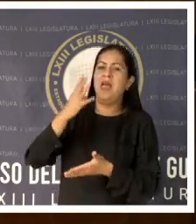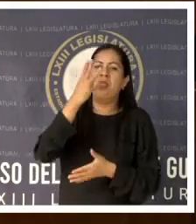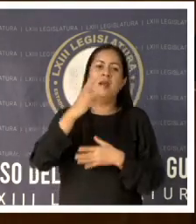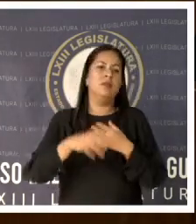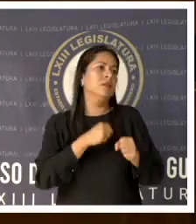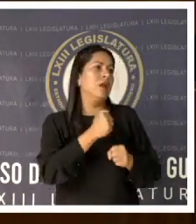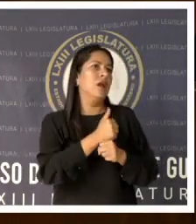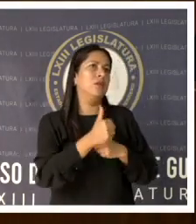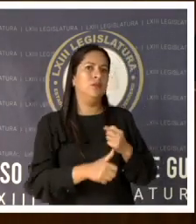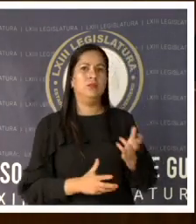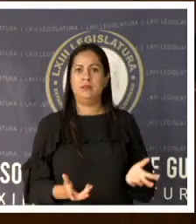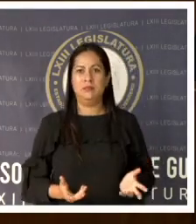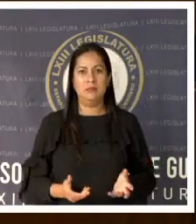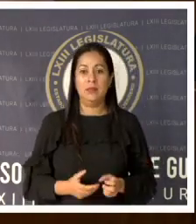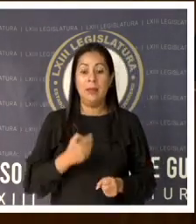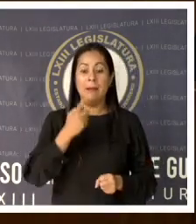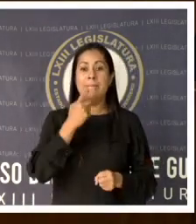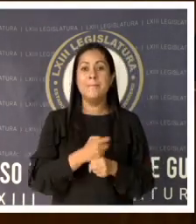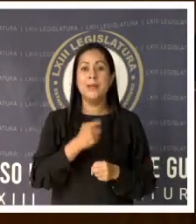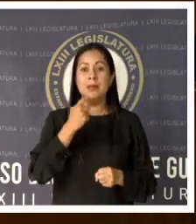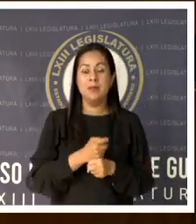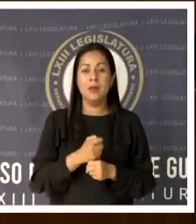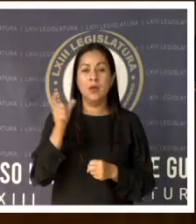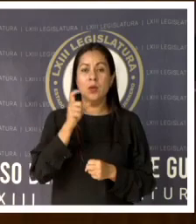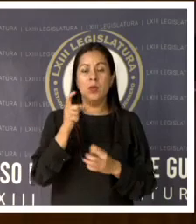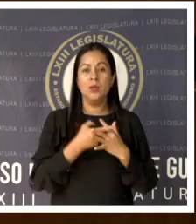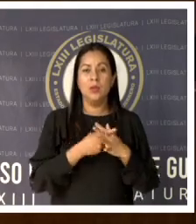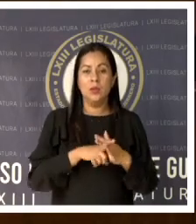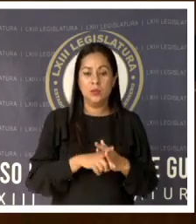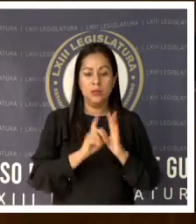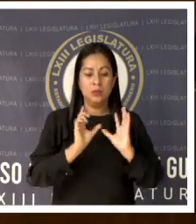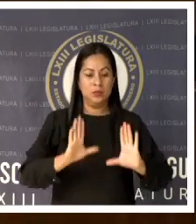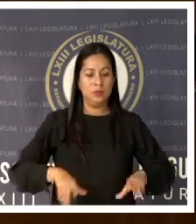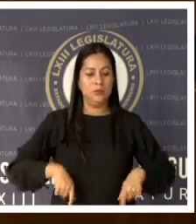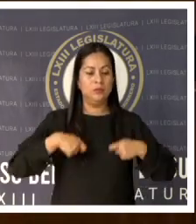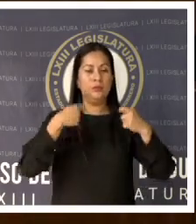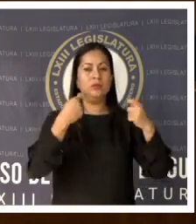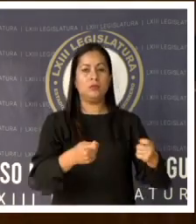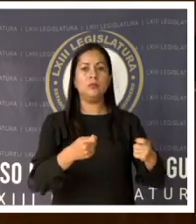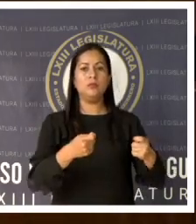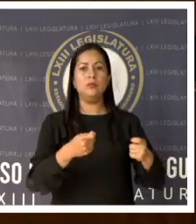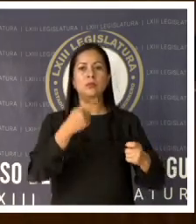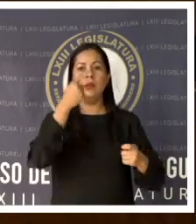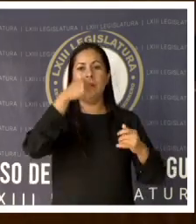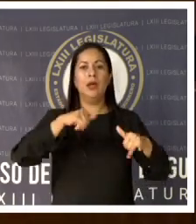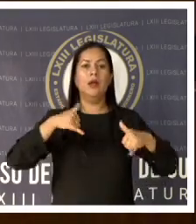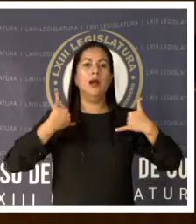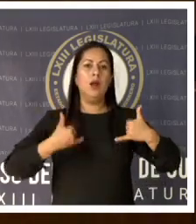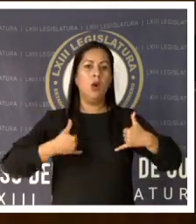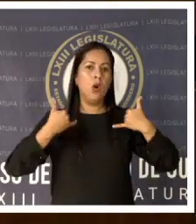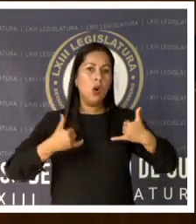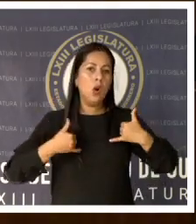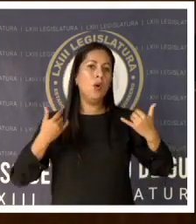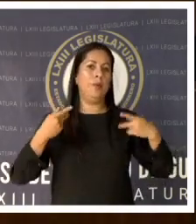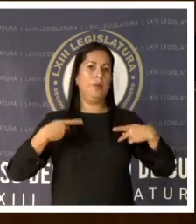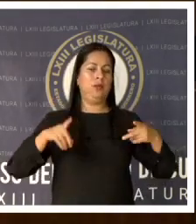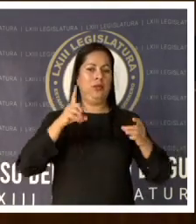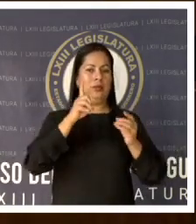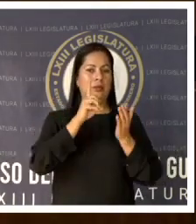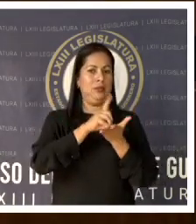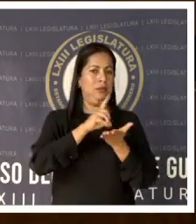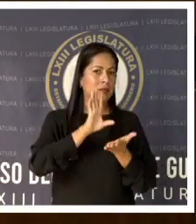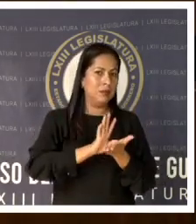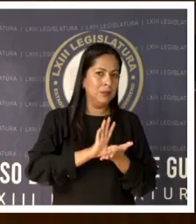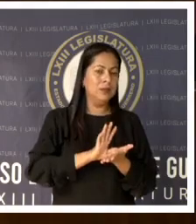años primero cuando iniciamos con la entrega para jóvenes para personas con alguna discapacidad